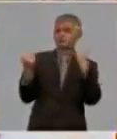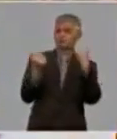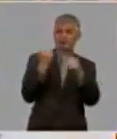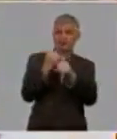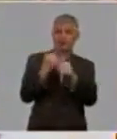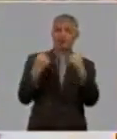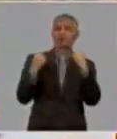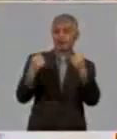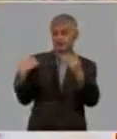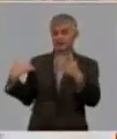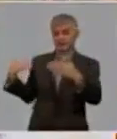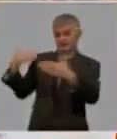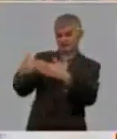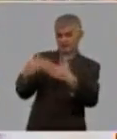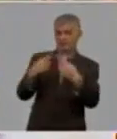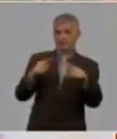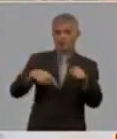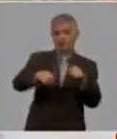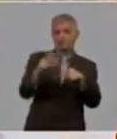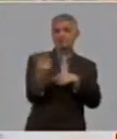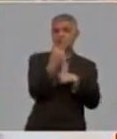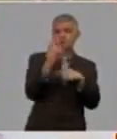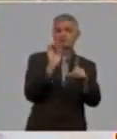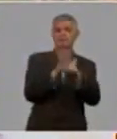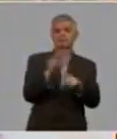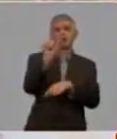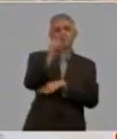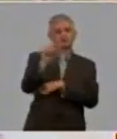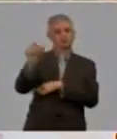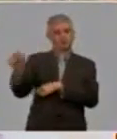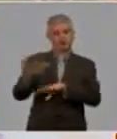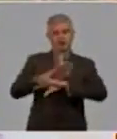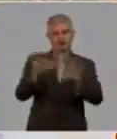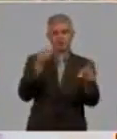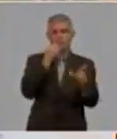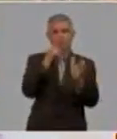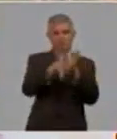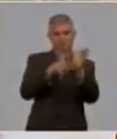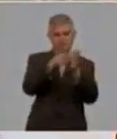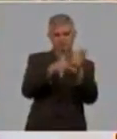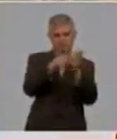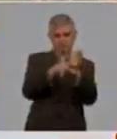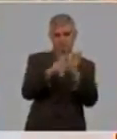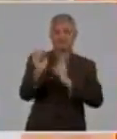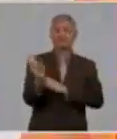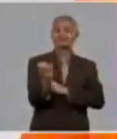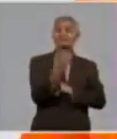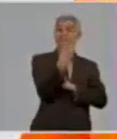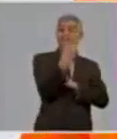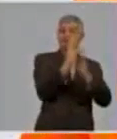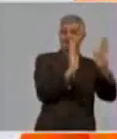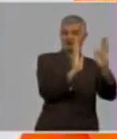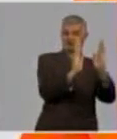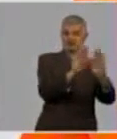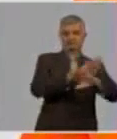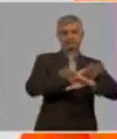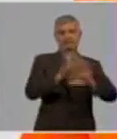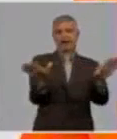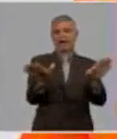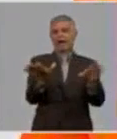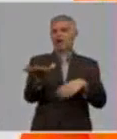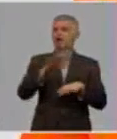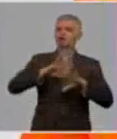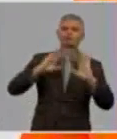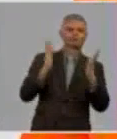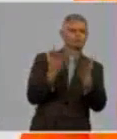las transportaciones y demás. Y en la tercera tercera fase se restablece prácticamente ya todos los